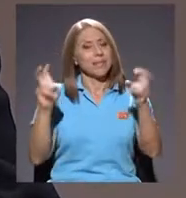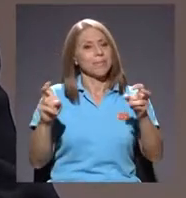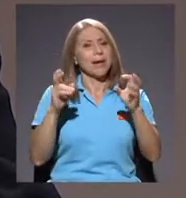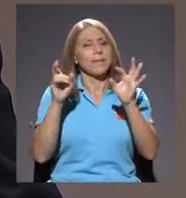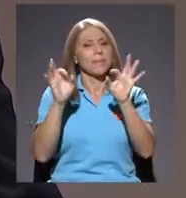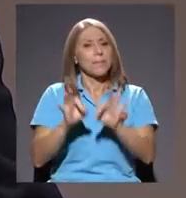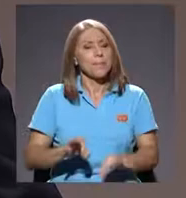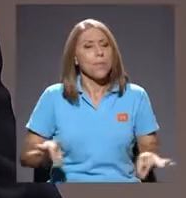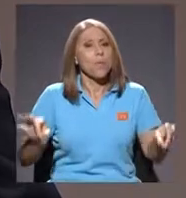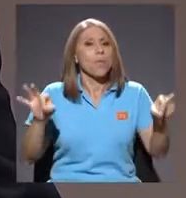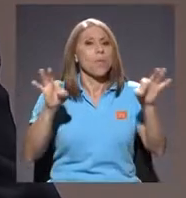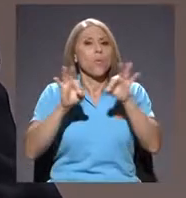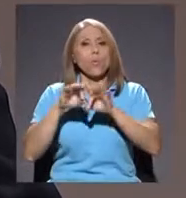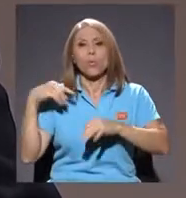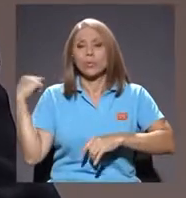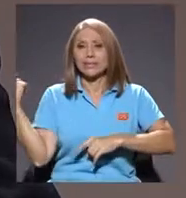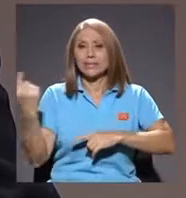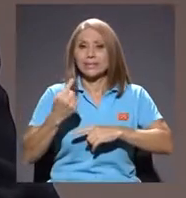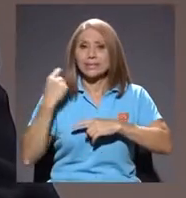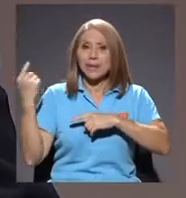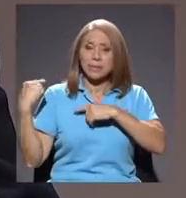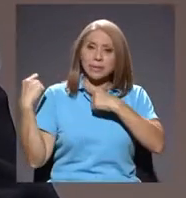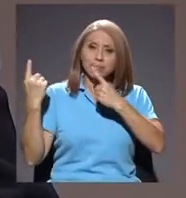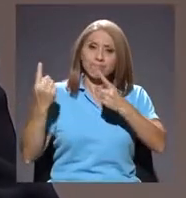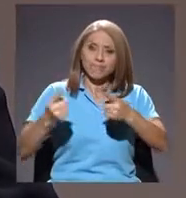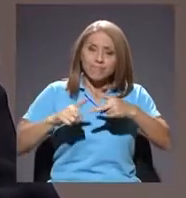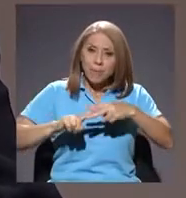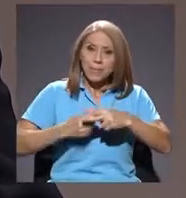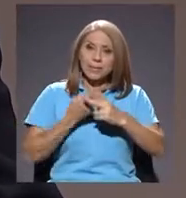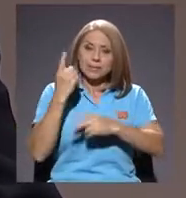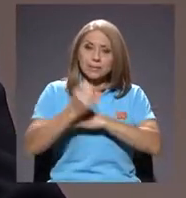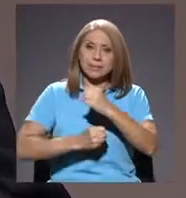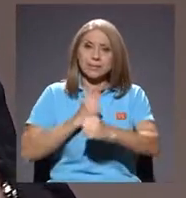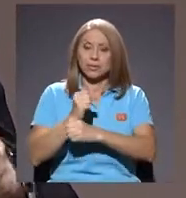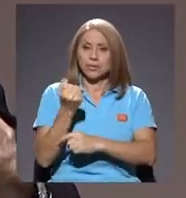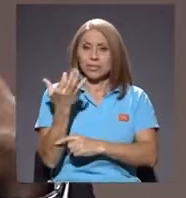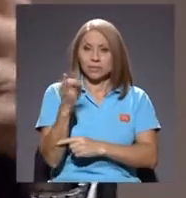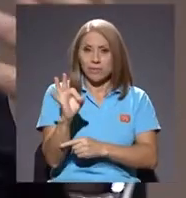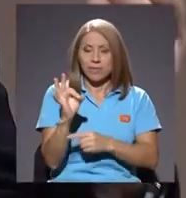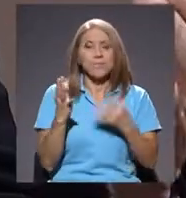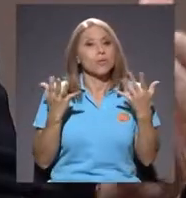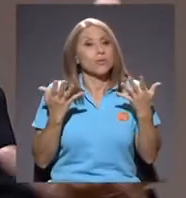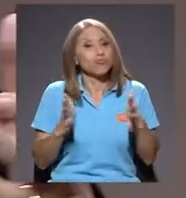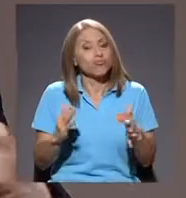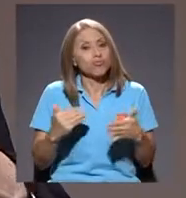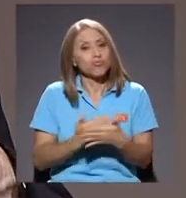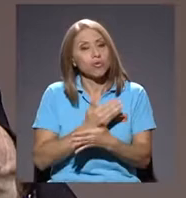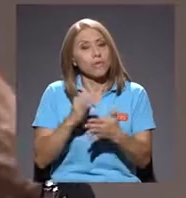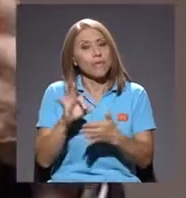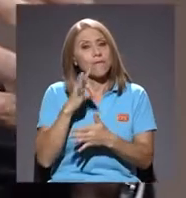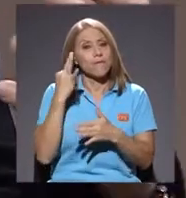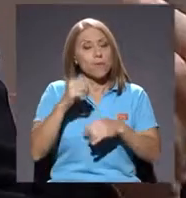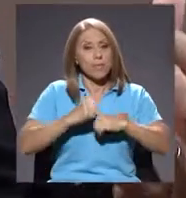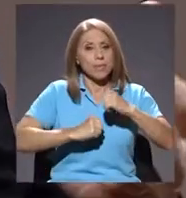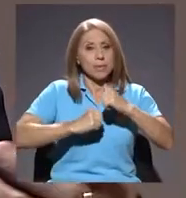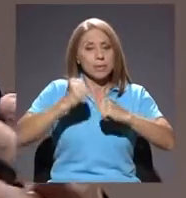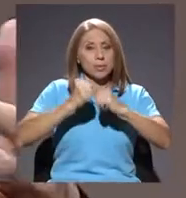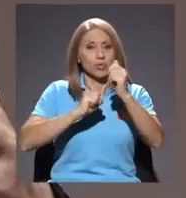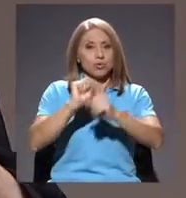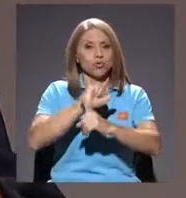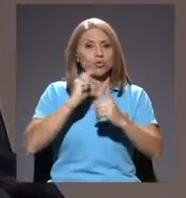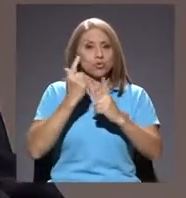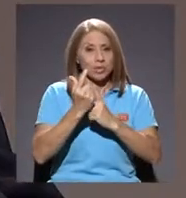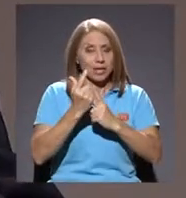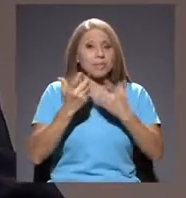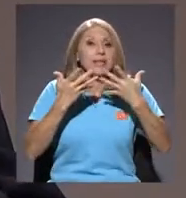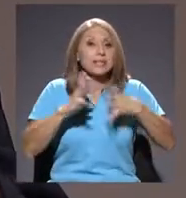importancia en a partir del siglo 19 cuando ya tenemos una nueva forma de estructuración social donde hay una división de